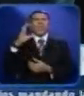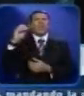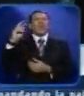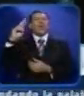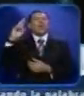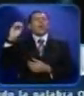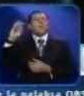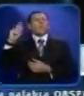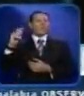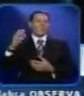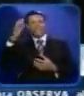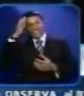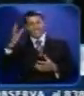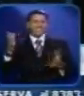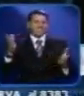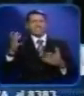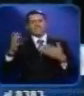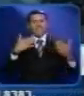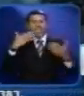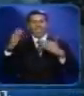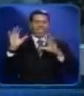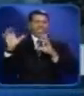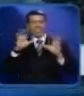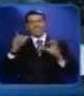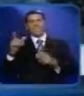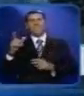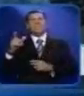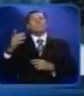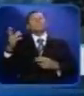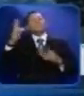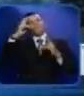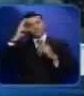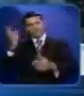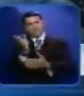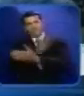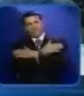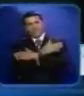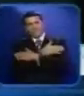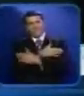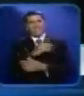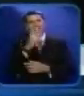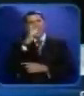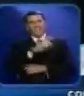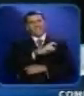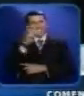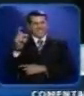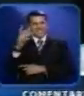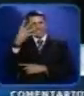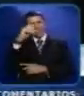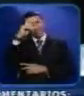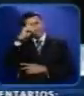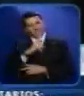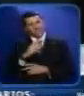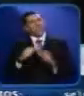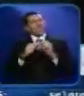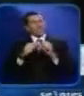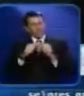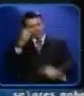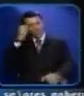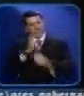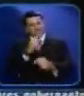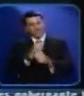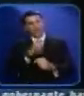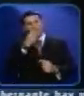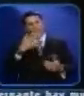fastidio. Desde RCTV Internacional le deseamos a Callito Aponte muchas felicidades y que siga cosechando éxito para que continúe llevando buen humor